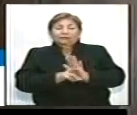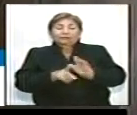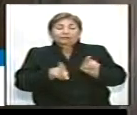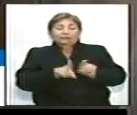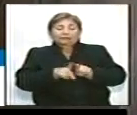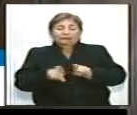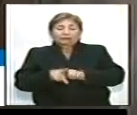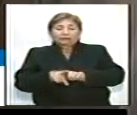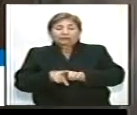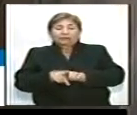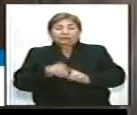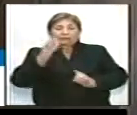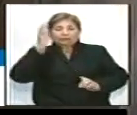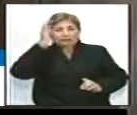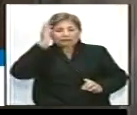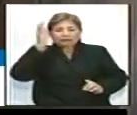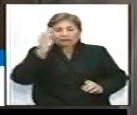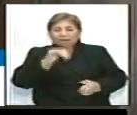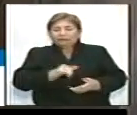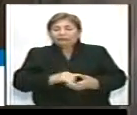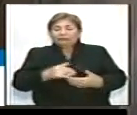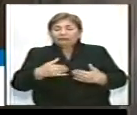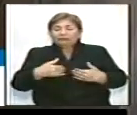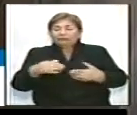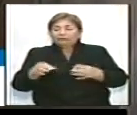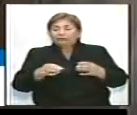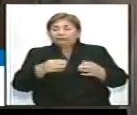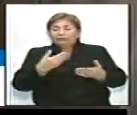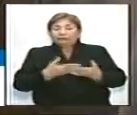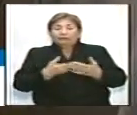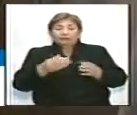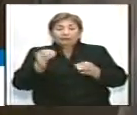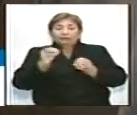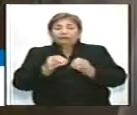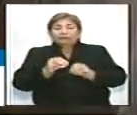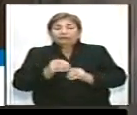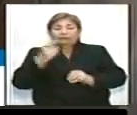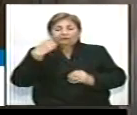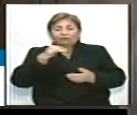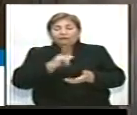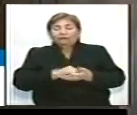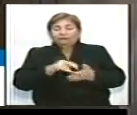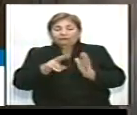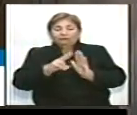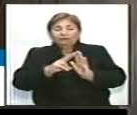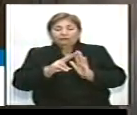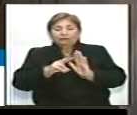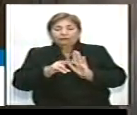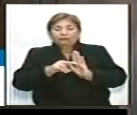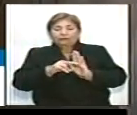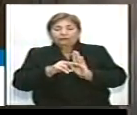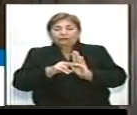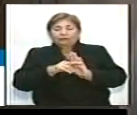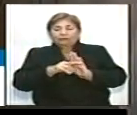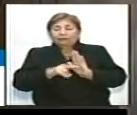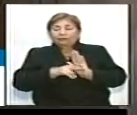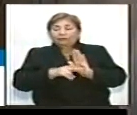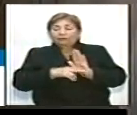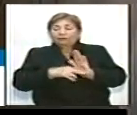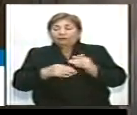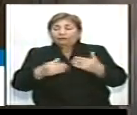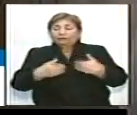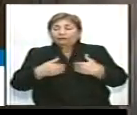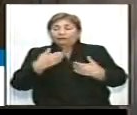también con la capacidad de poder hacer los mejores aportes para esta norma. Sin duda, también vamos a tener